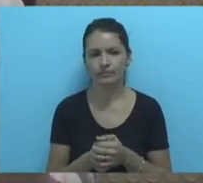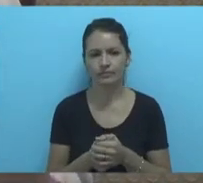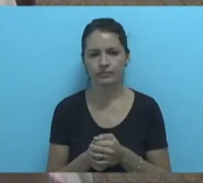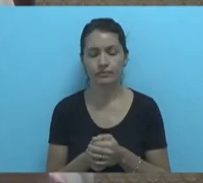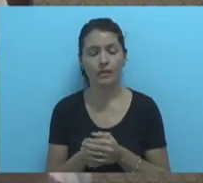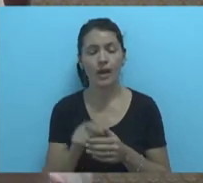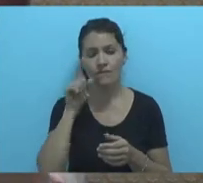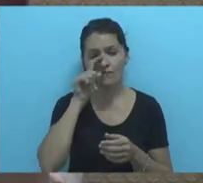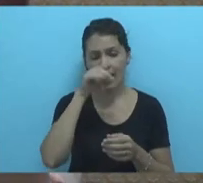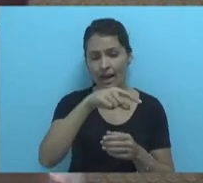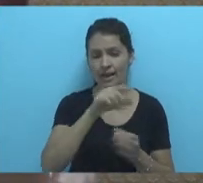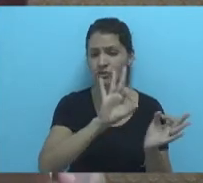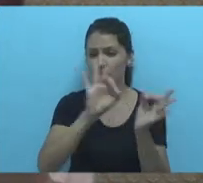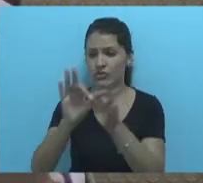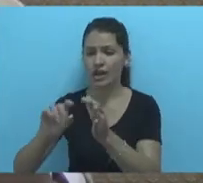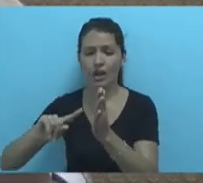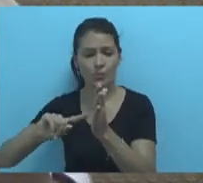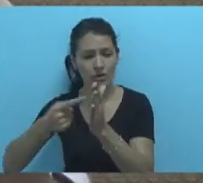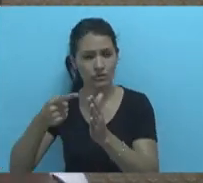llega a Buenos Aires, lo meten preso